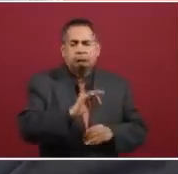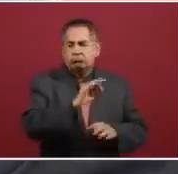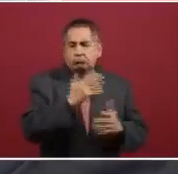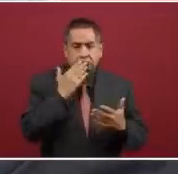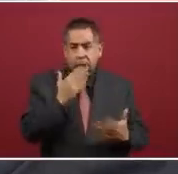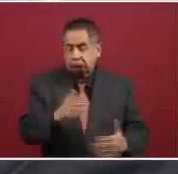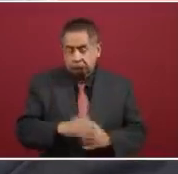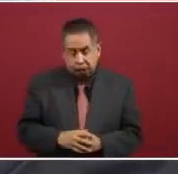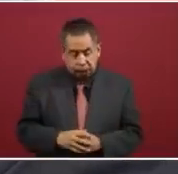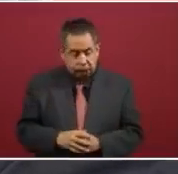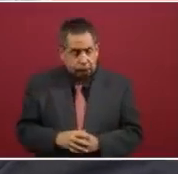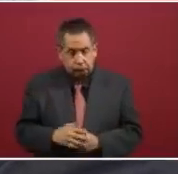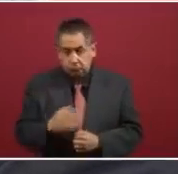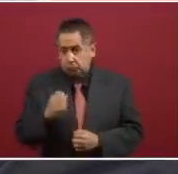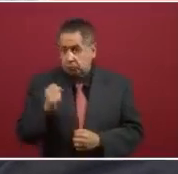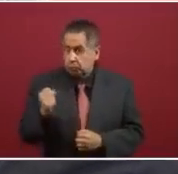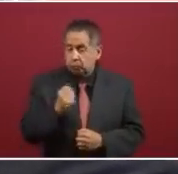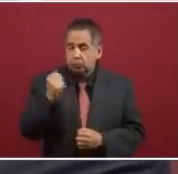Afortunadamente